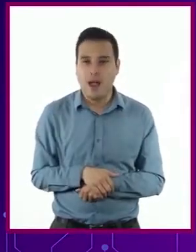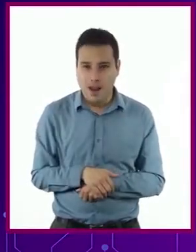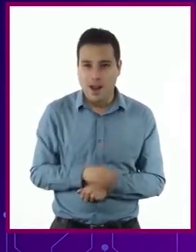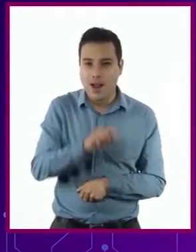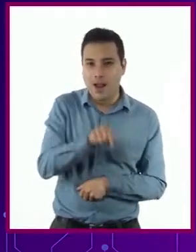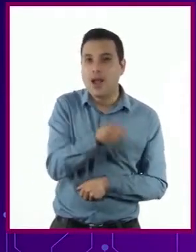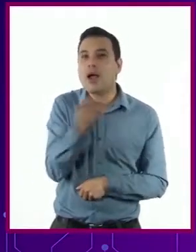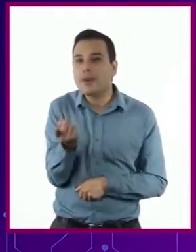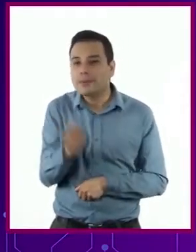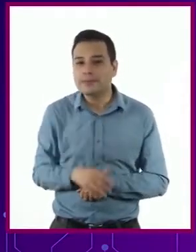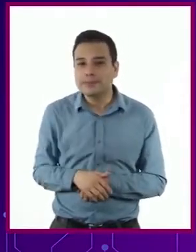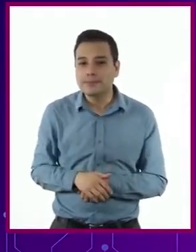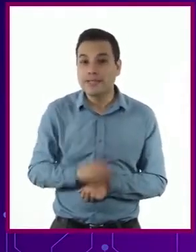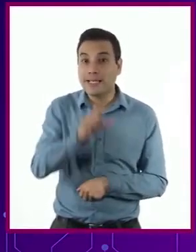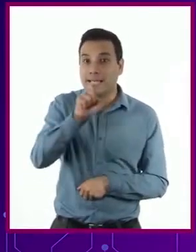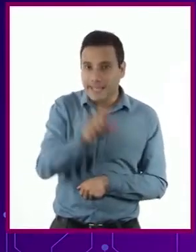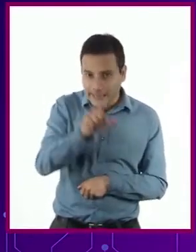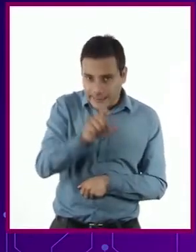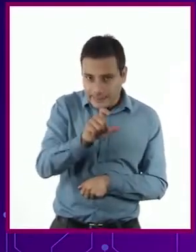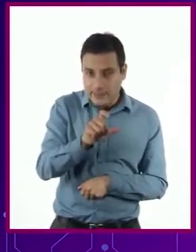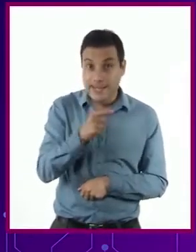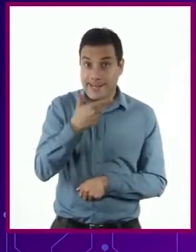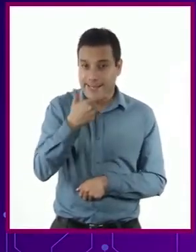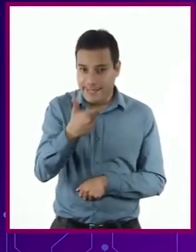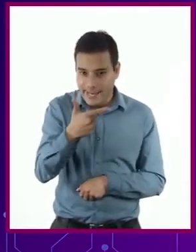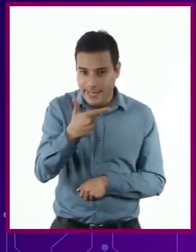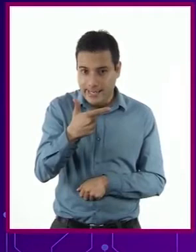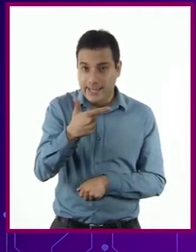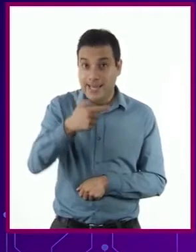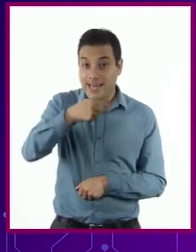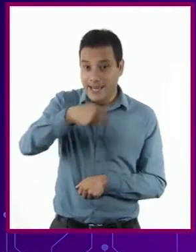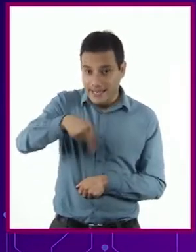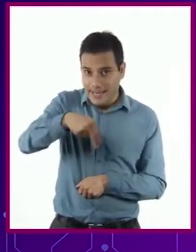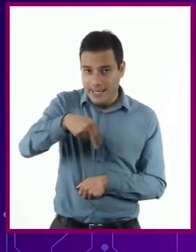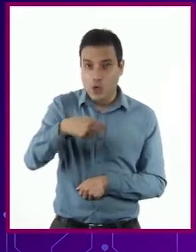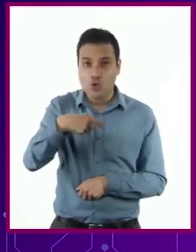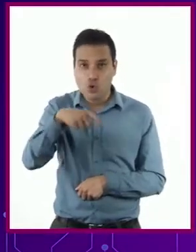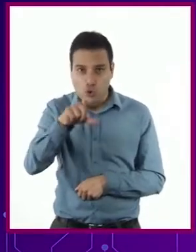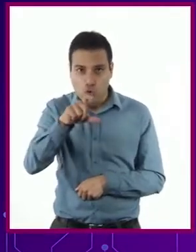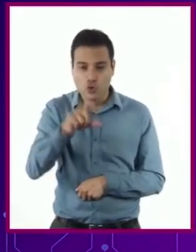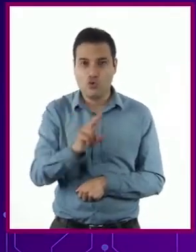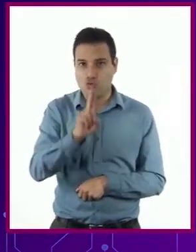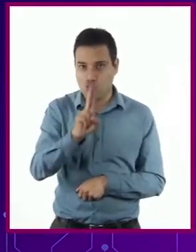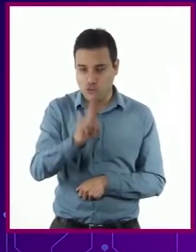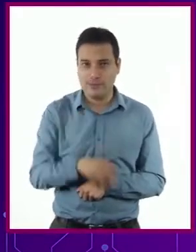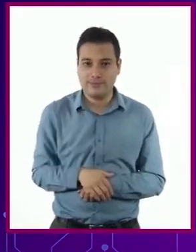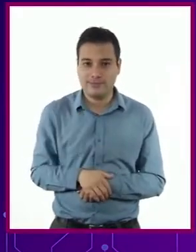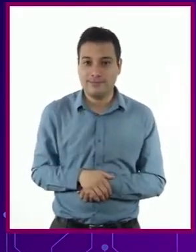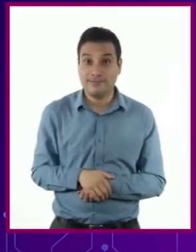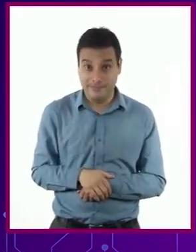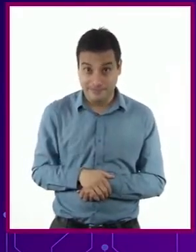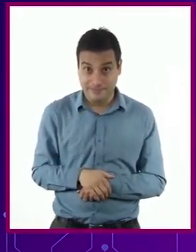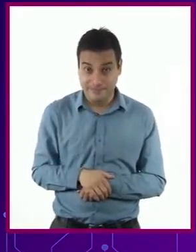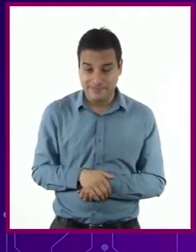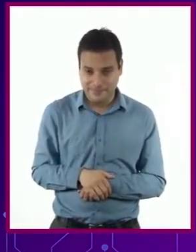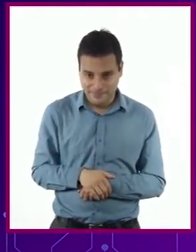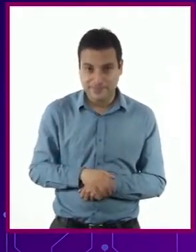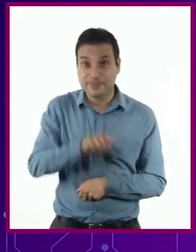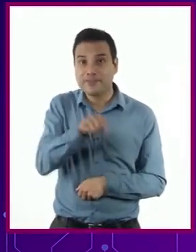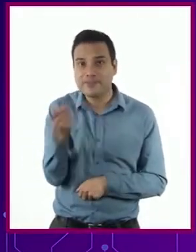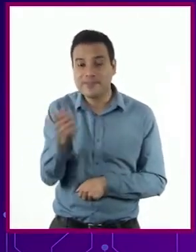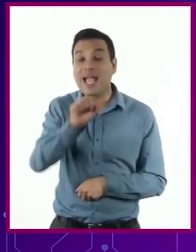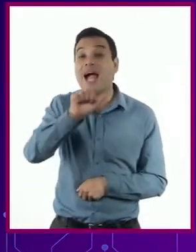letras serían X, G, Ñ, Q y la letra U. De este modo, la letra A